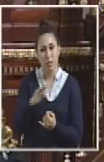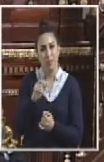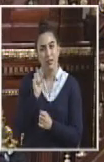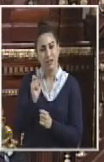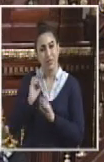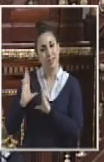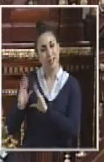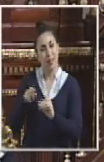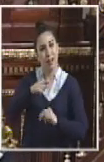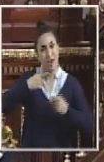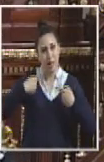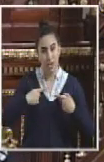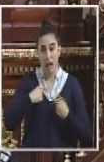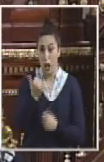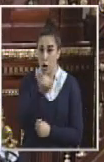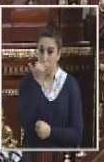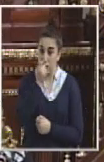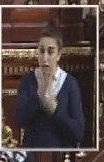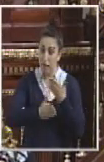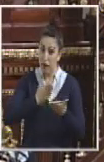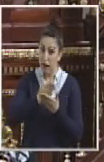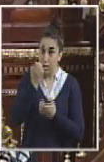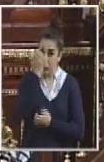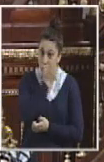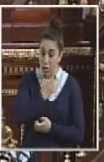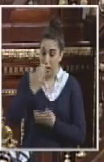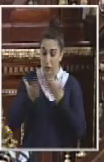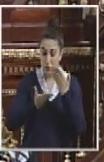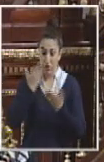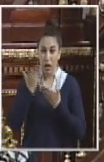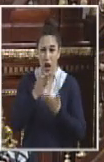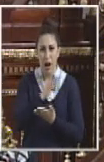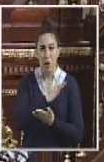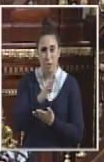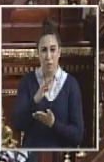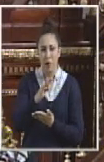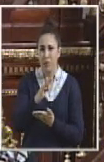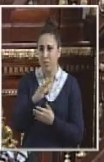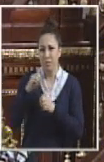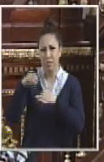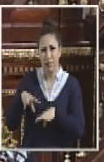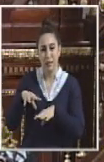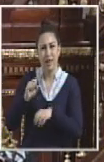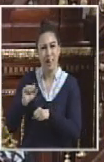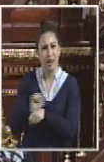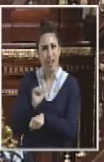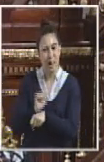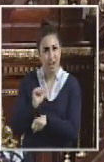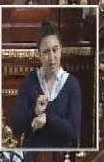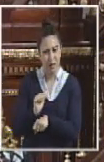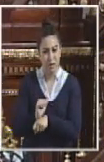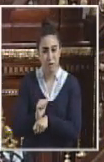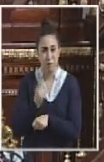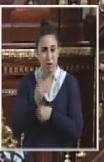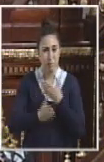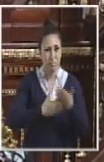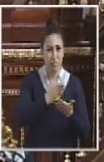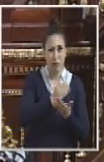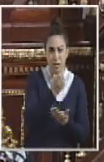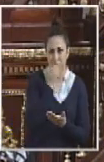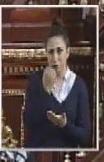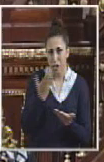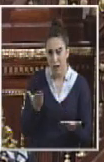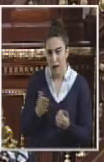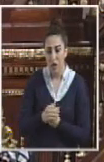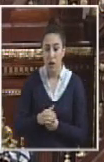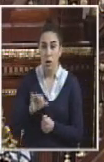sustitución de vehículos contaminantes a medios no contaminantes y sustentables. El cuarto punto de